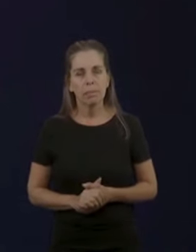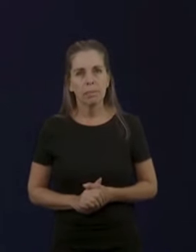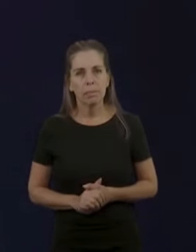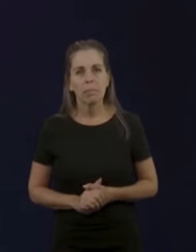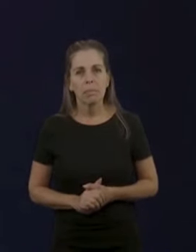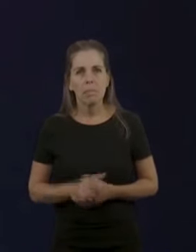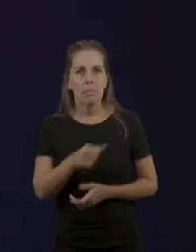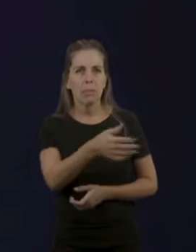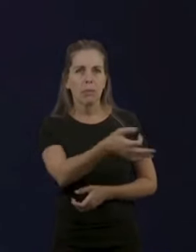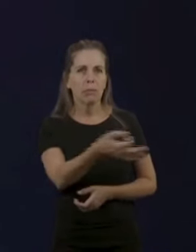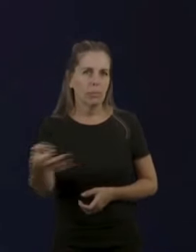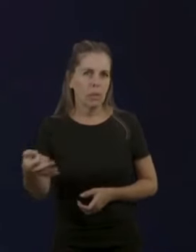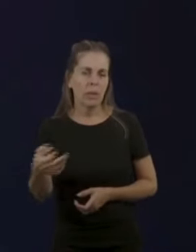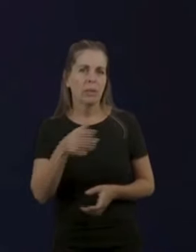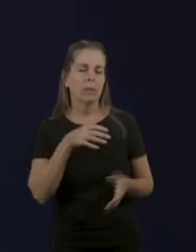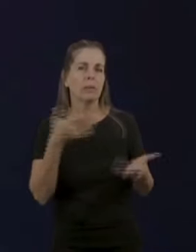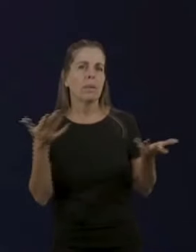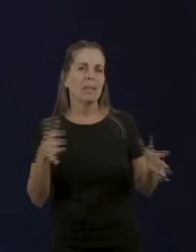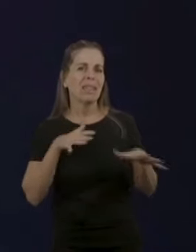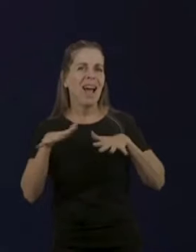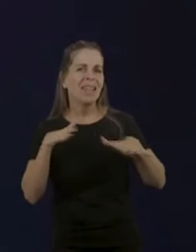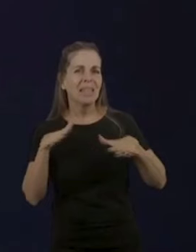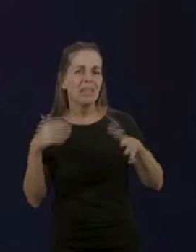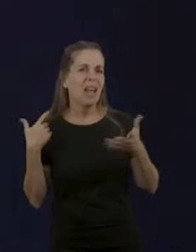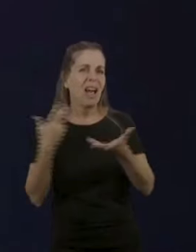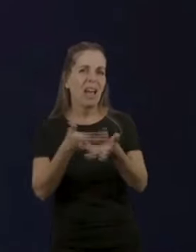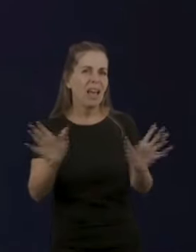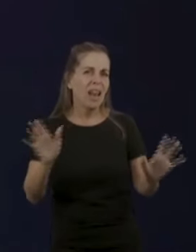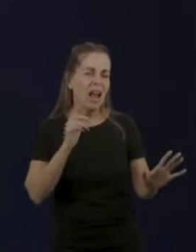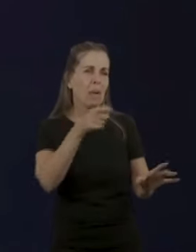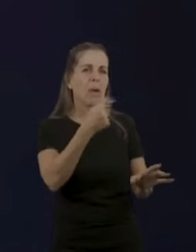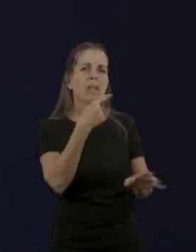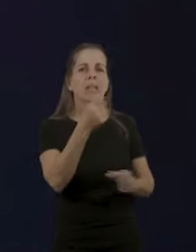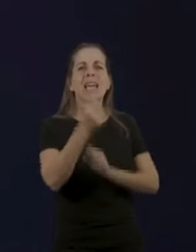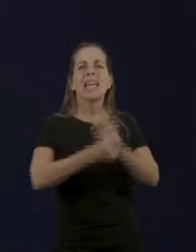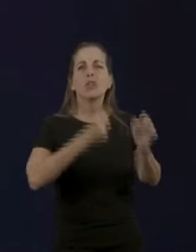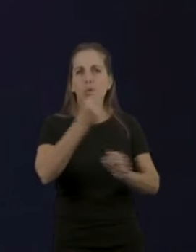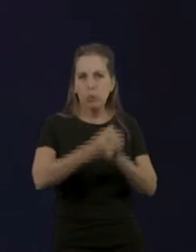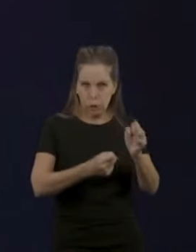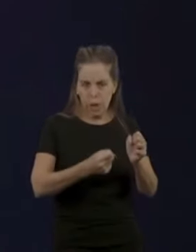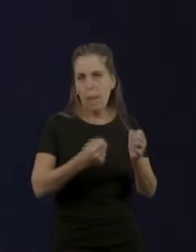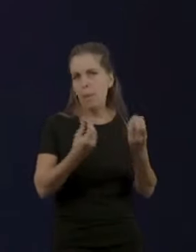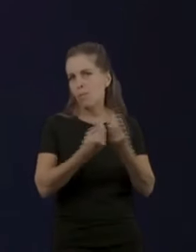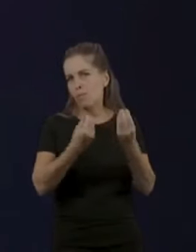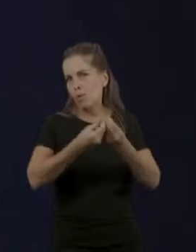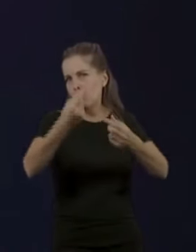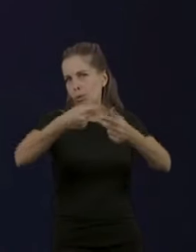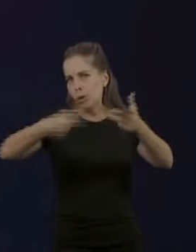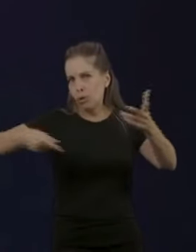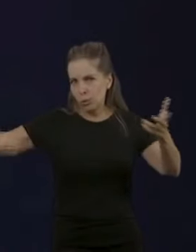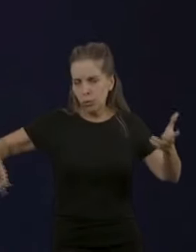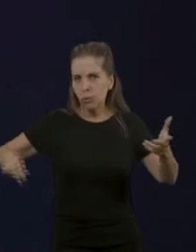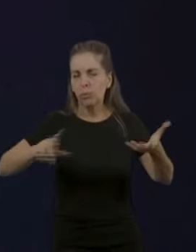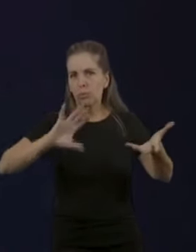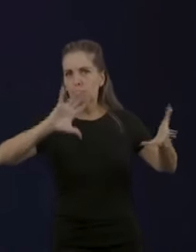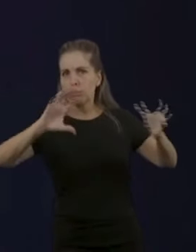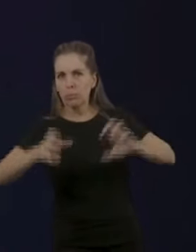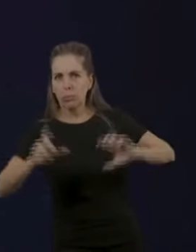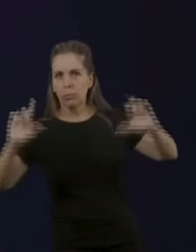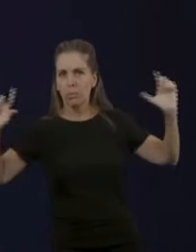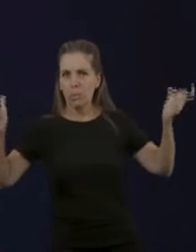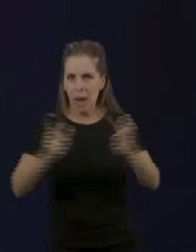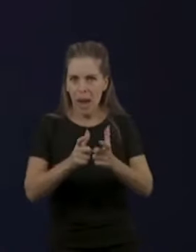como bien vos decís en la actividad en general digo Vos nombrá la industria Pero obviamente que el